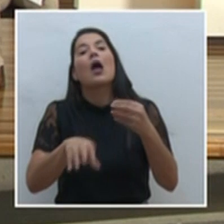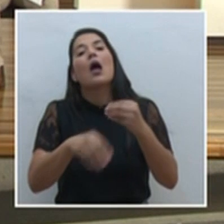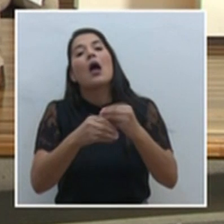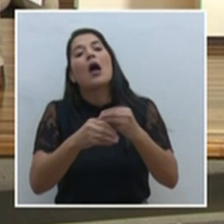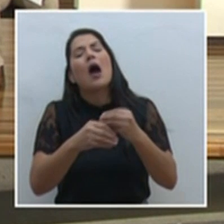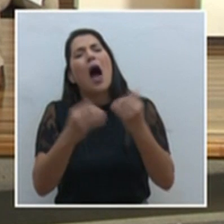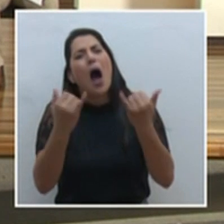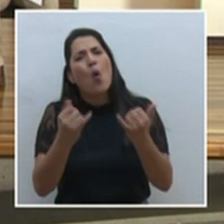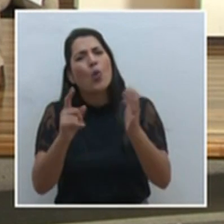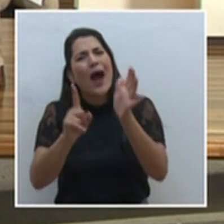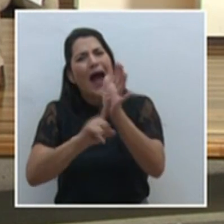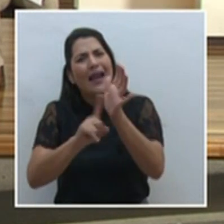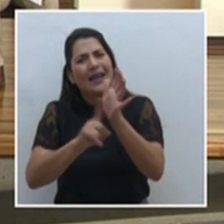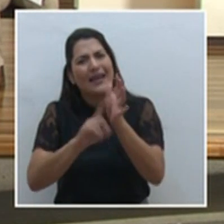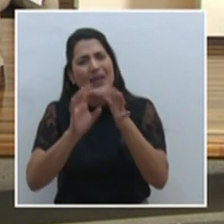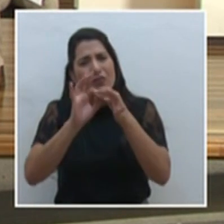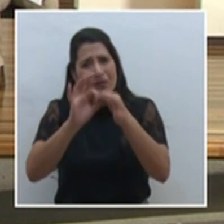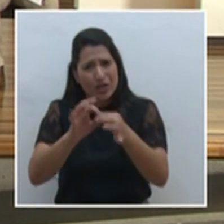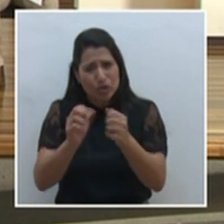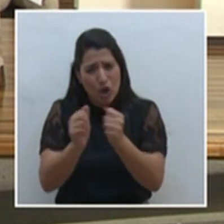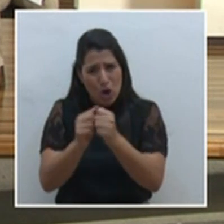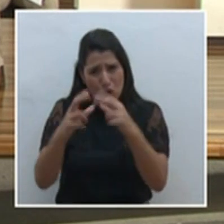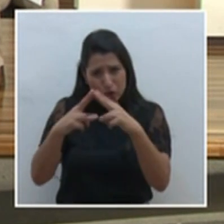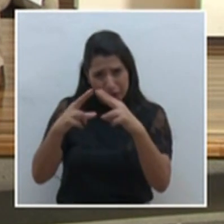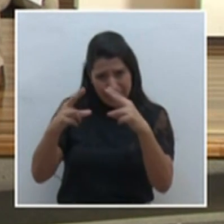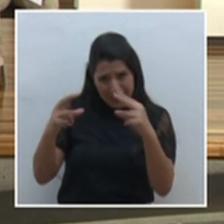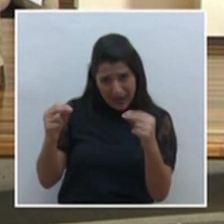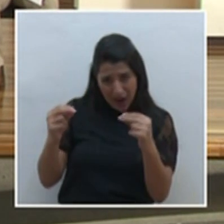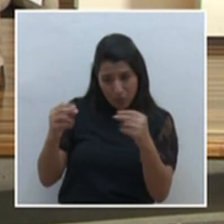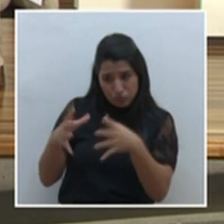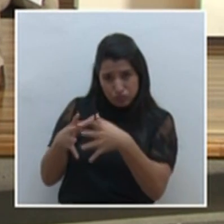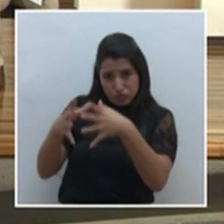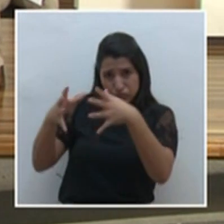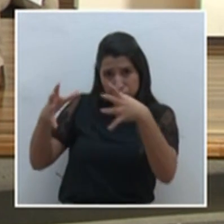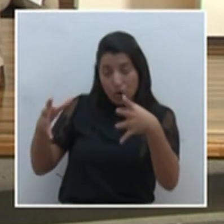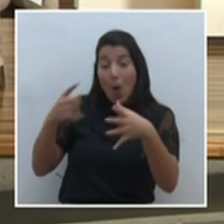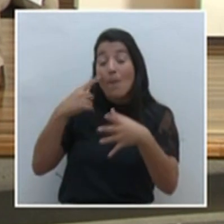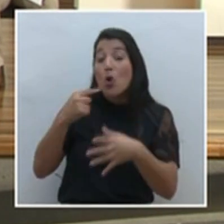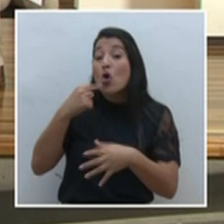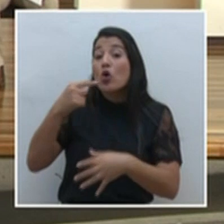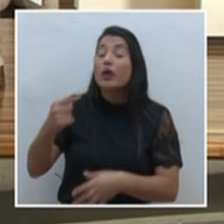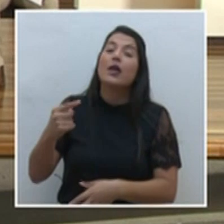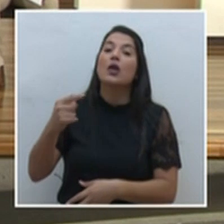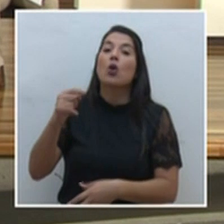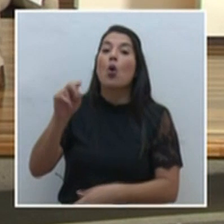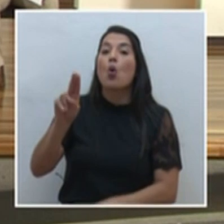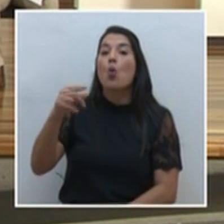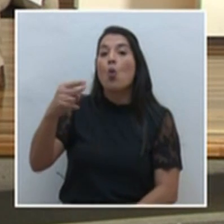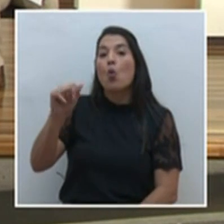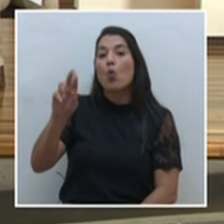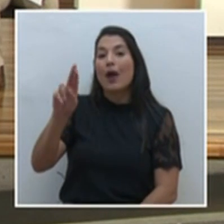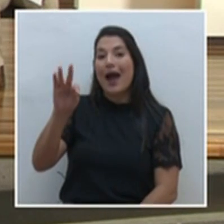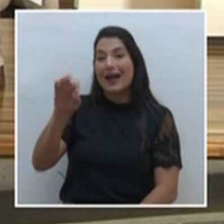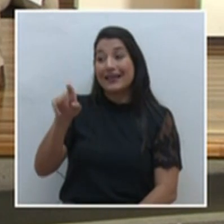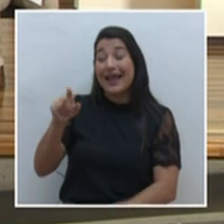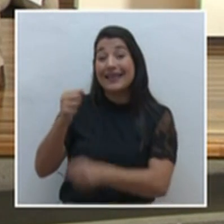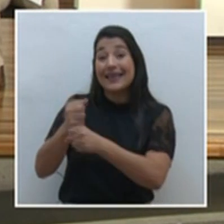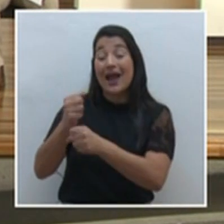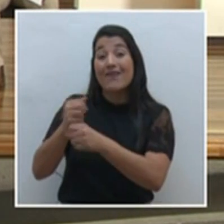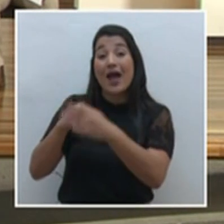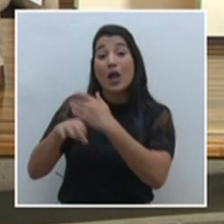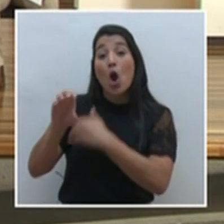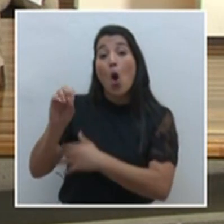con respecto a Nicaragua ha subido tras las declaraciones de Ciro Ugarte, autoridad de la OPS, quien